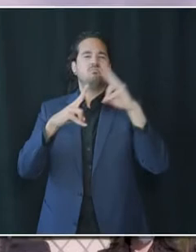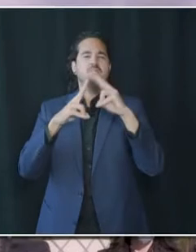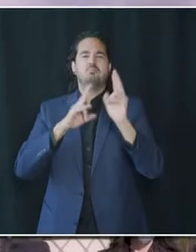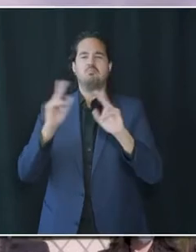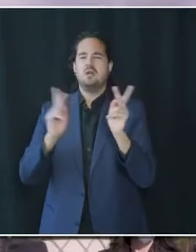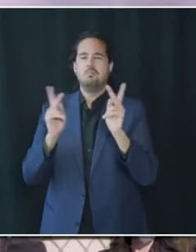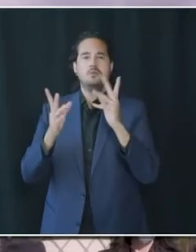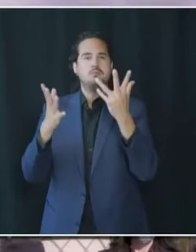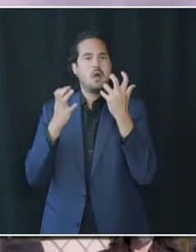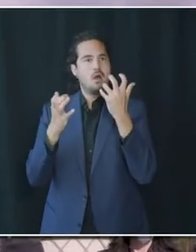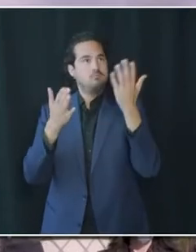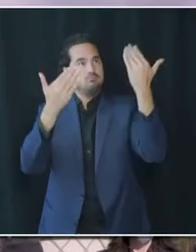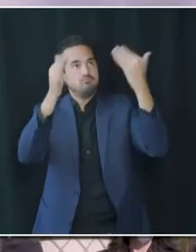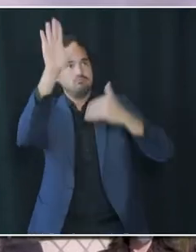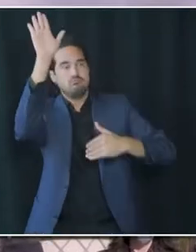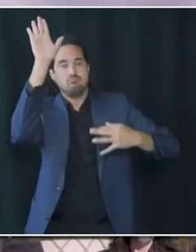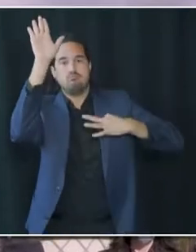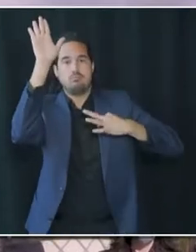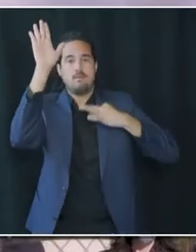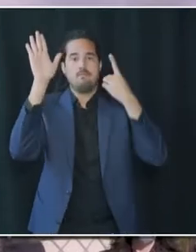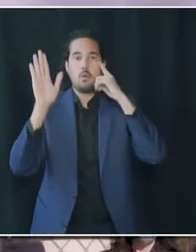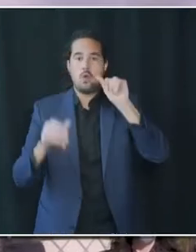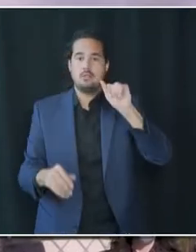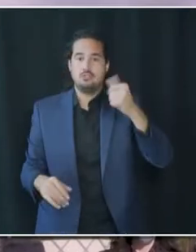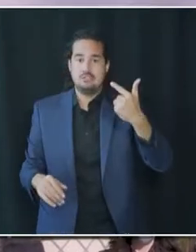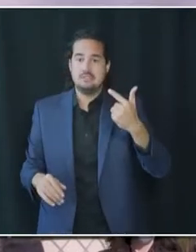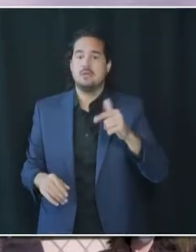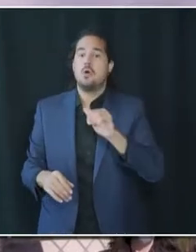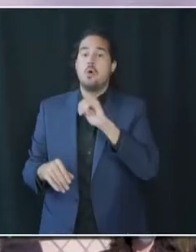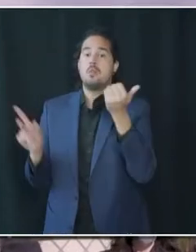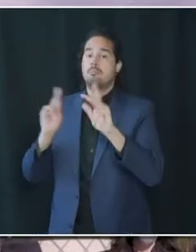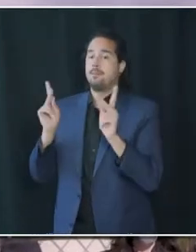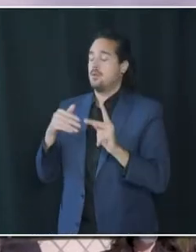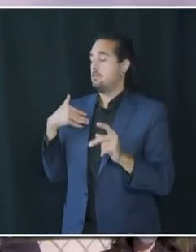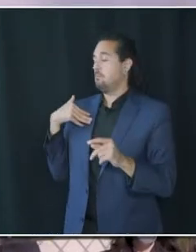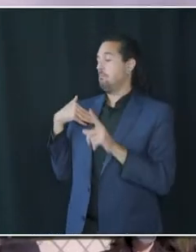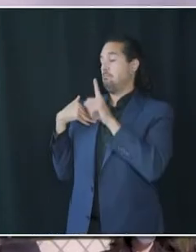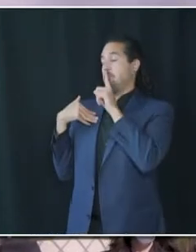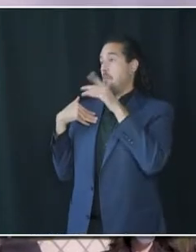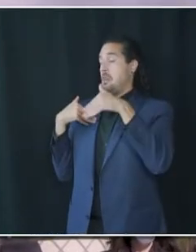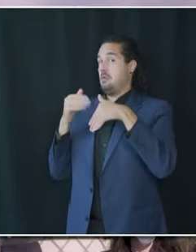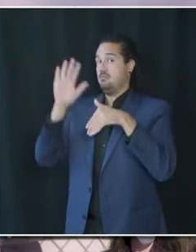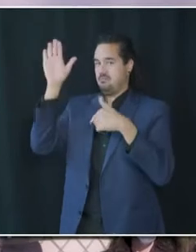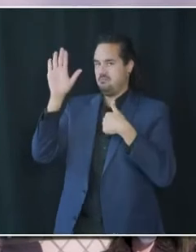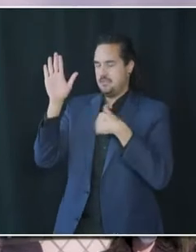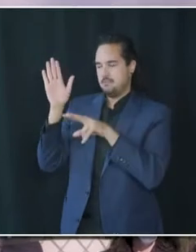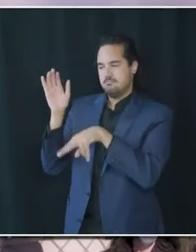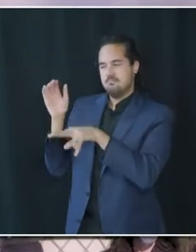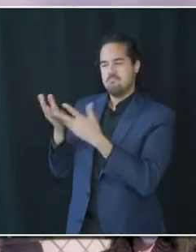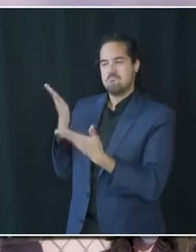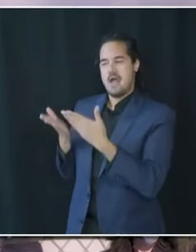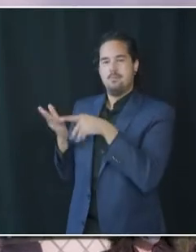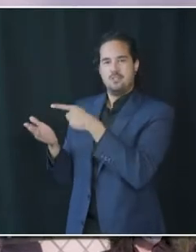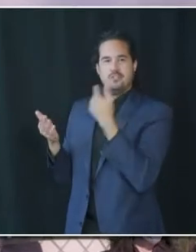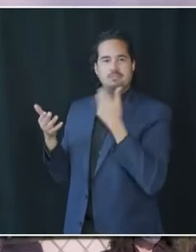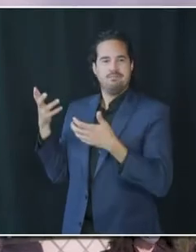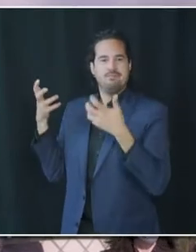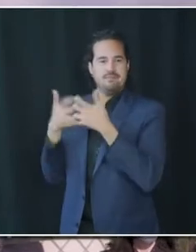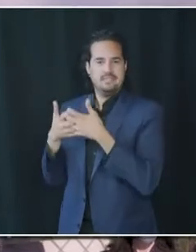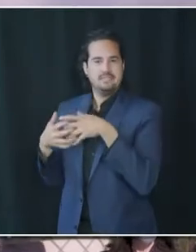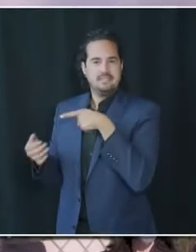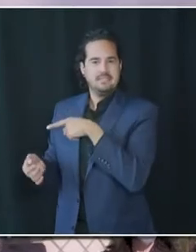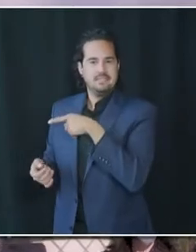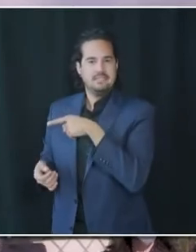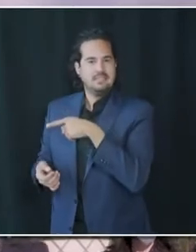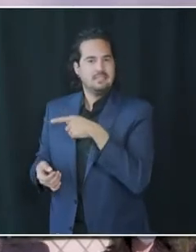consideración algunos no han buscado esa consideración de ser elegido procurador general pero estamos muy cerca